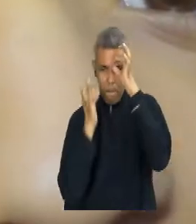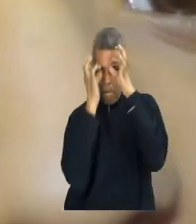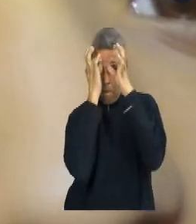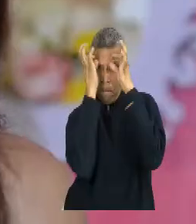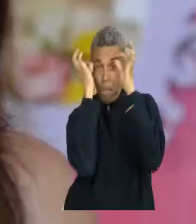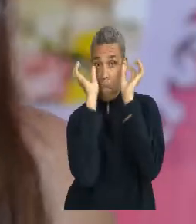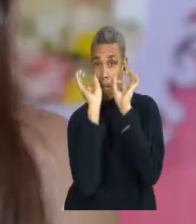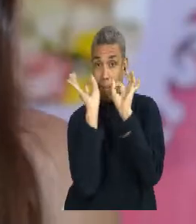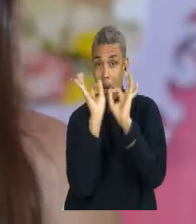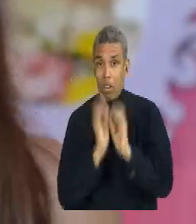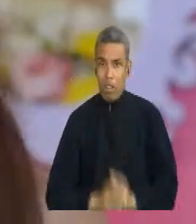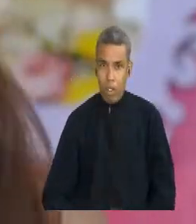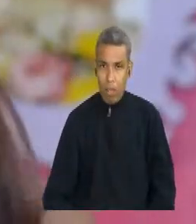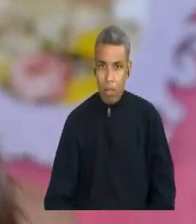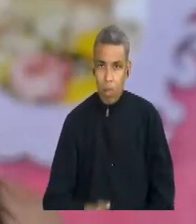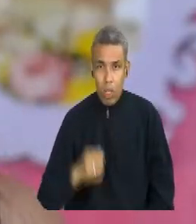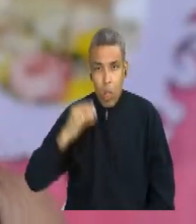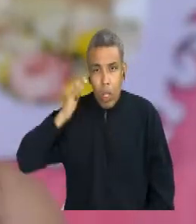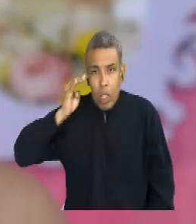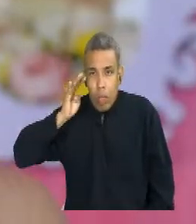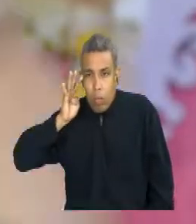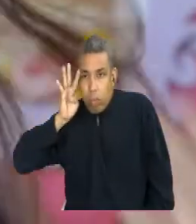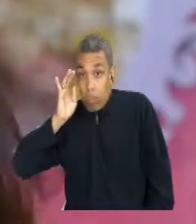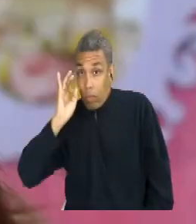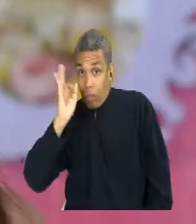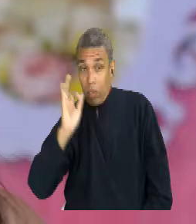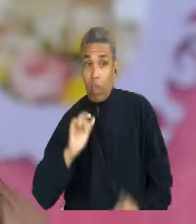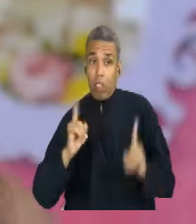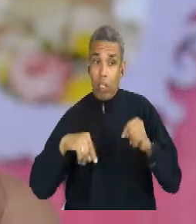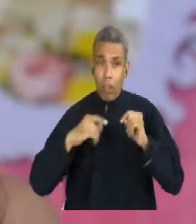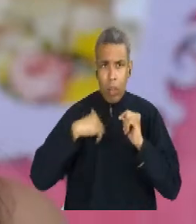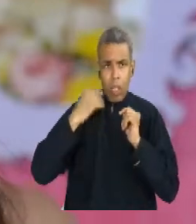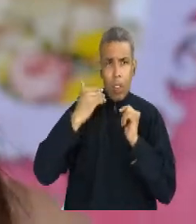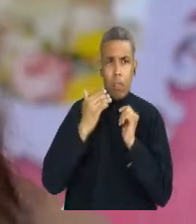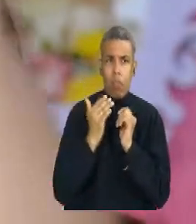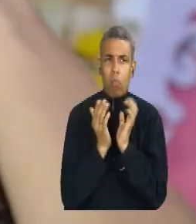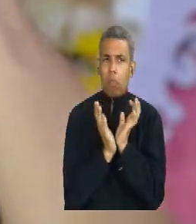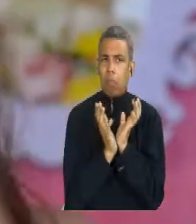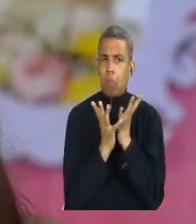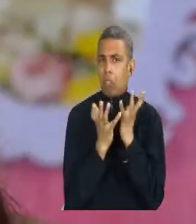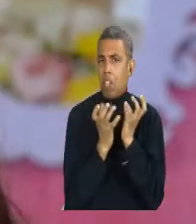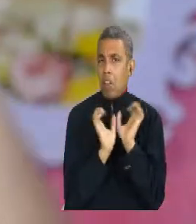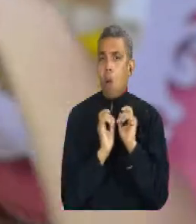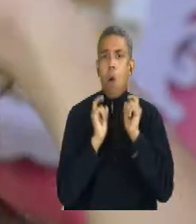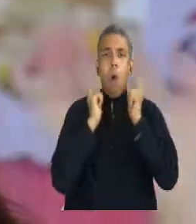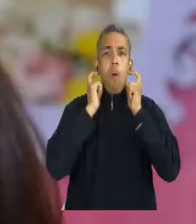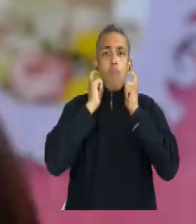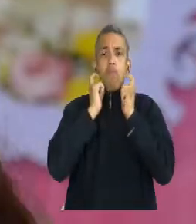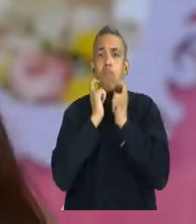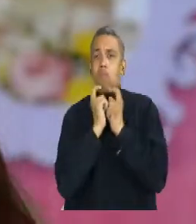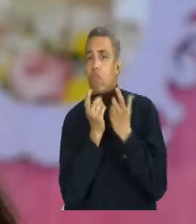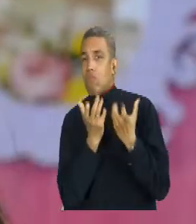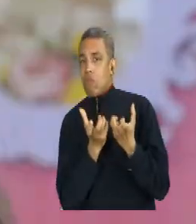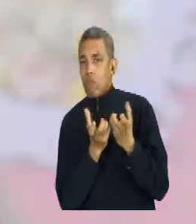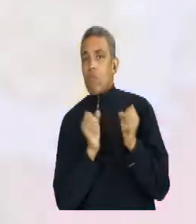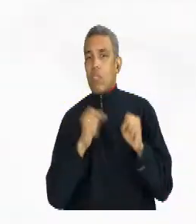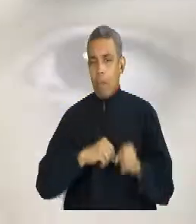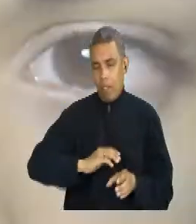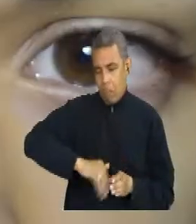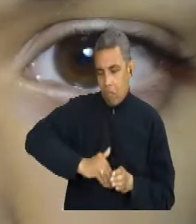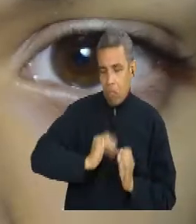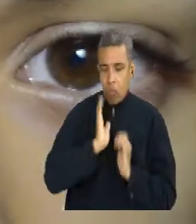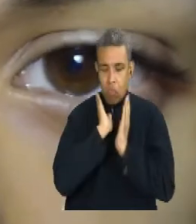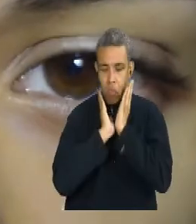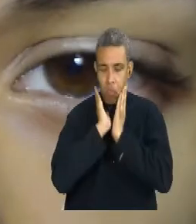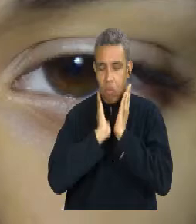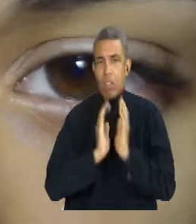pobladas. También, por supuesto, sirve para la barba, los que quieran tener una barba así, así completa, bien linda.